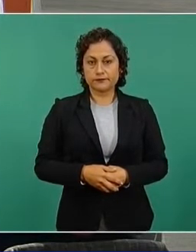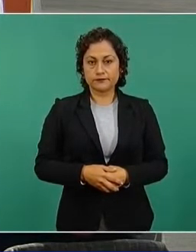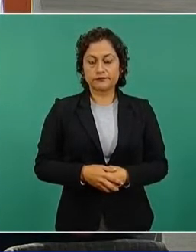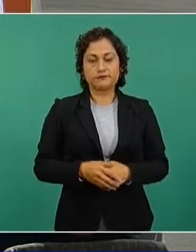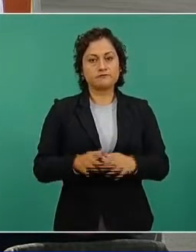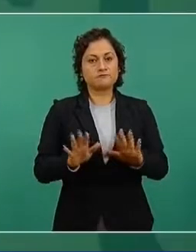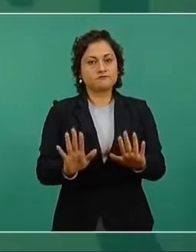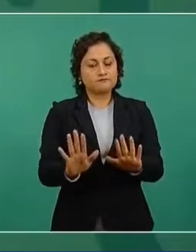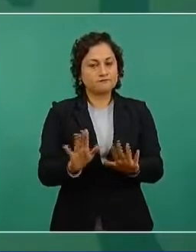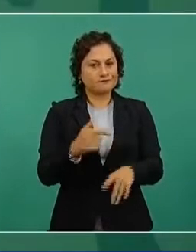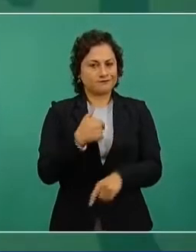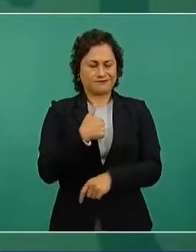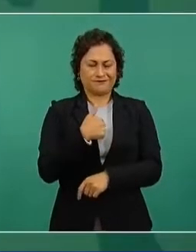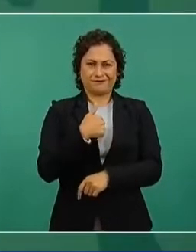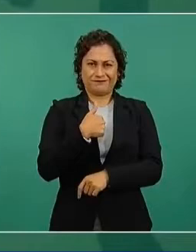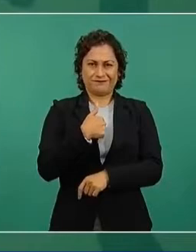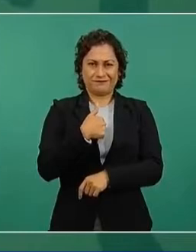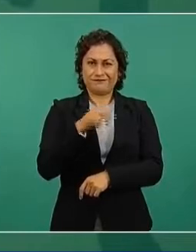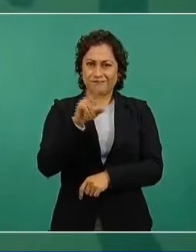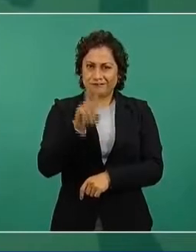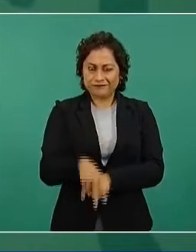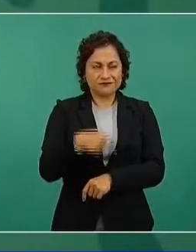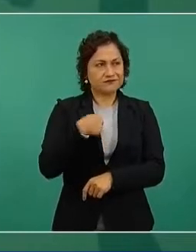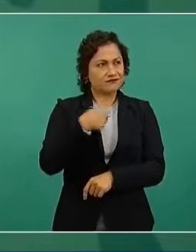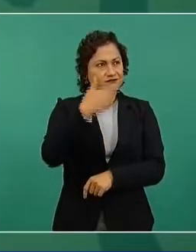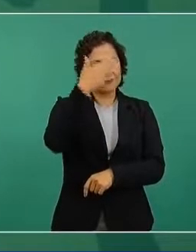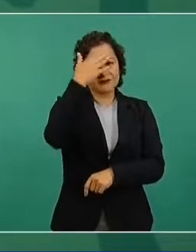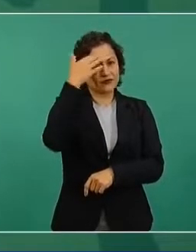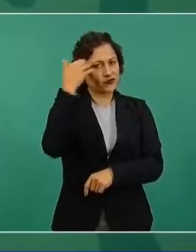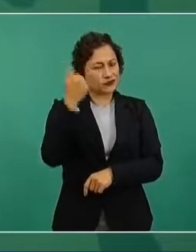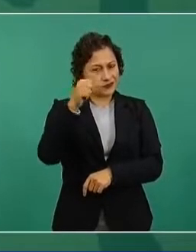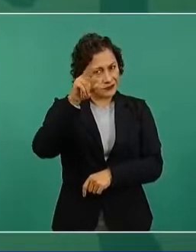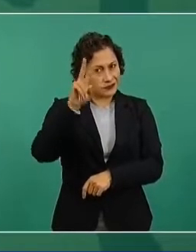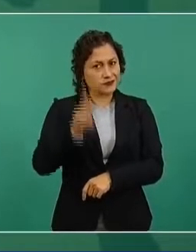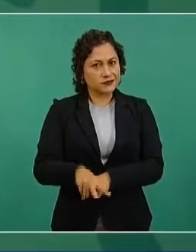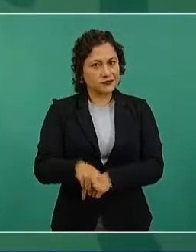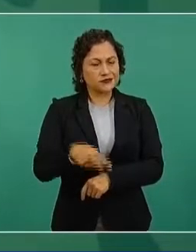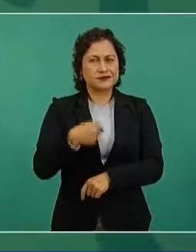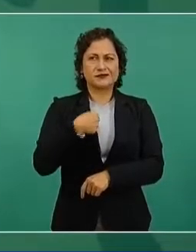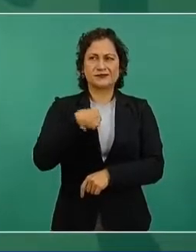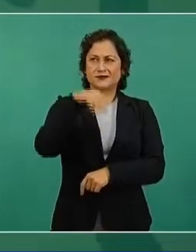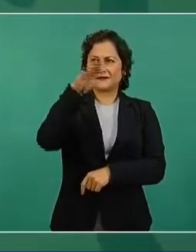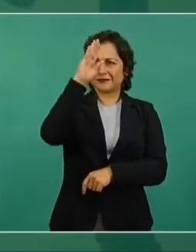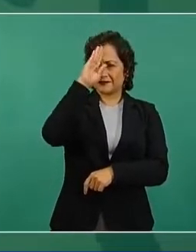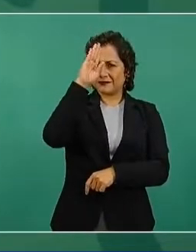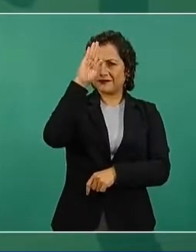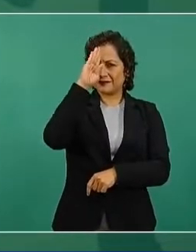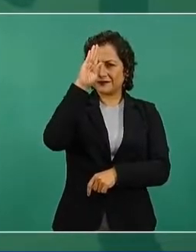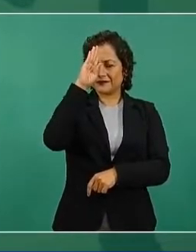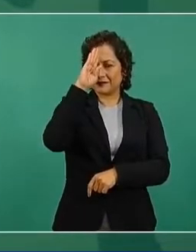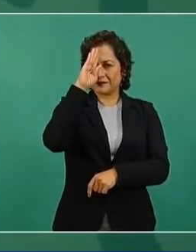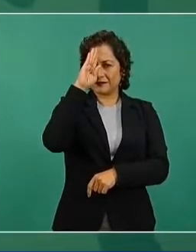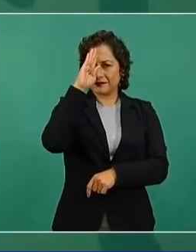Yo no sé, de veras, cómo hay gente